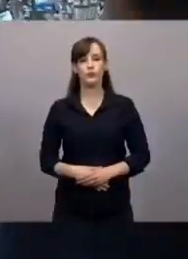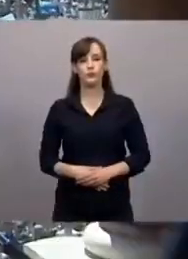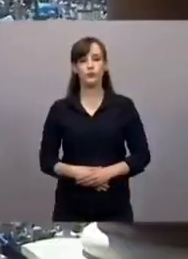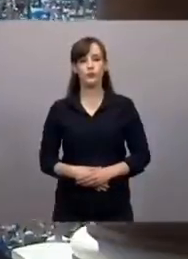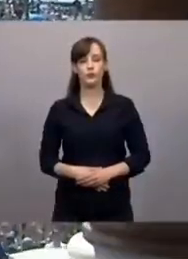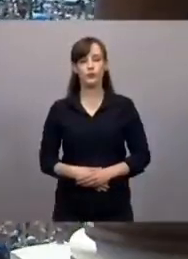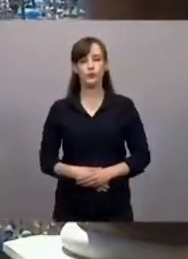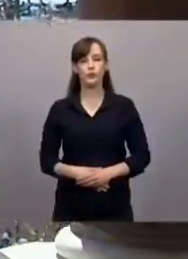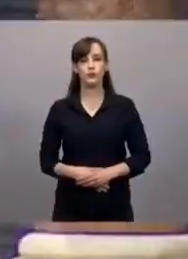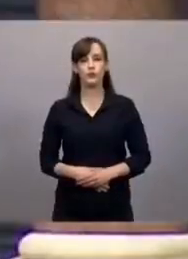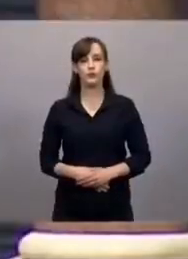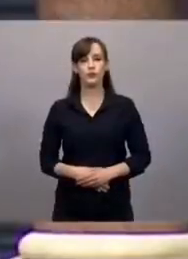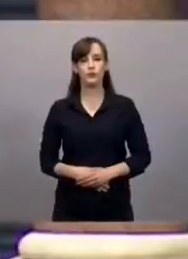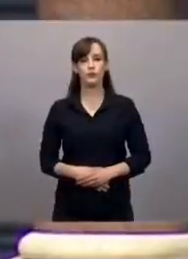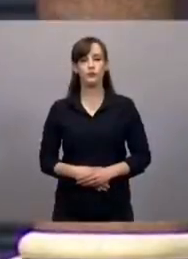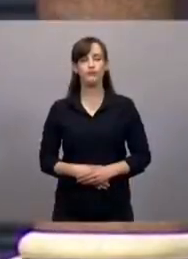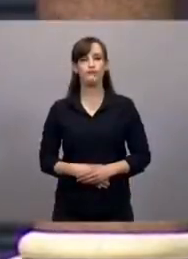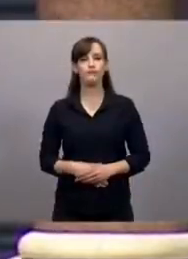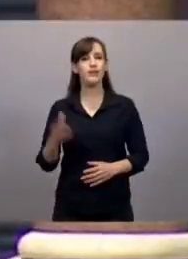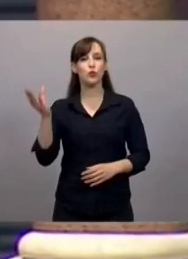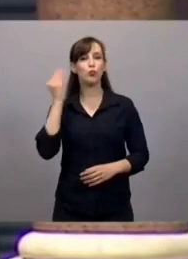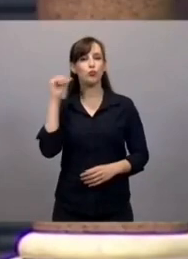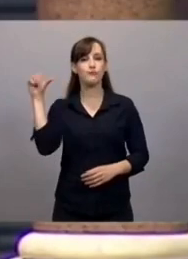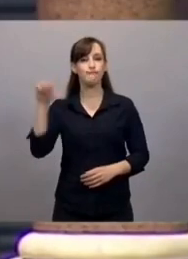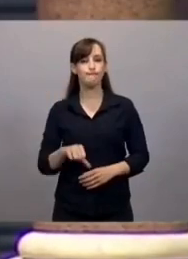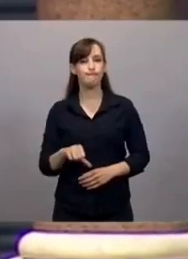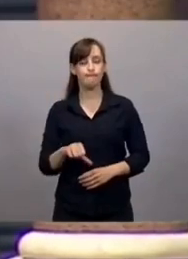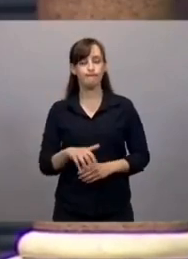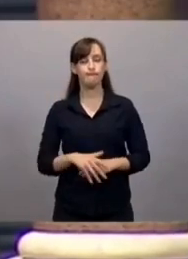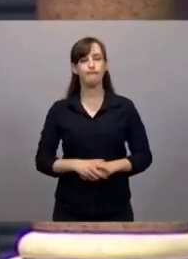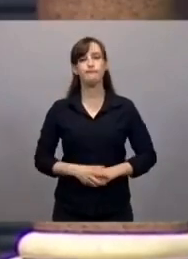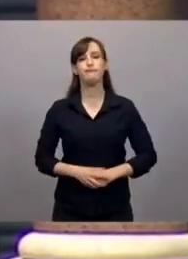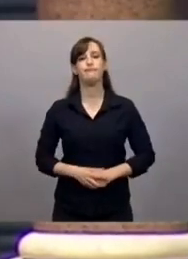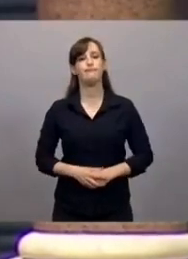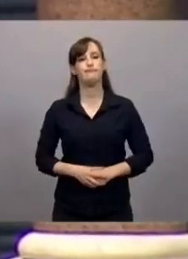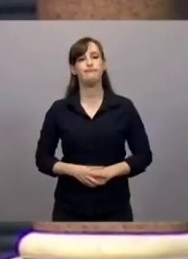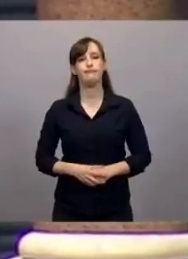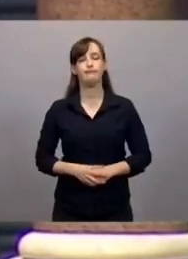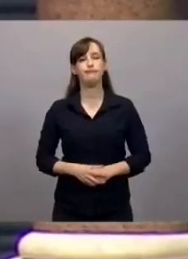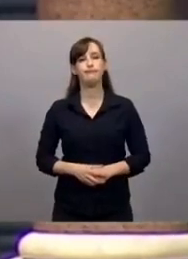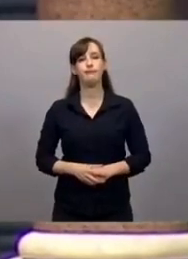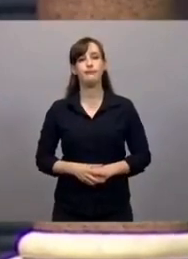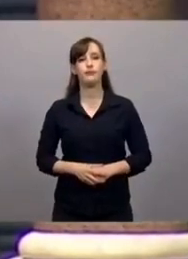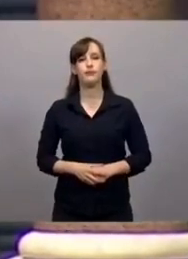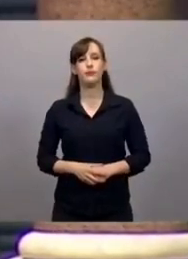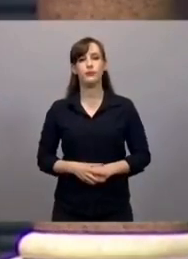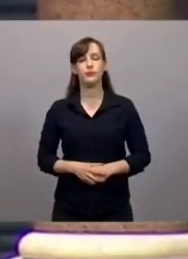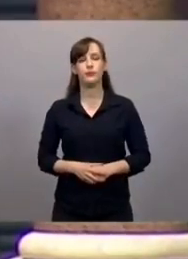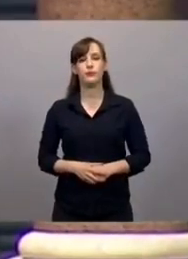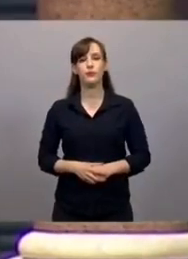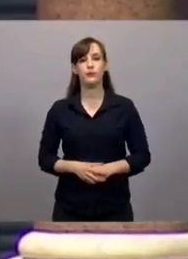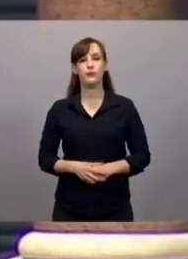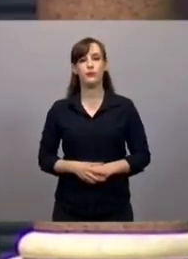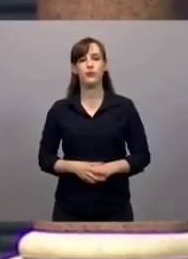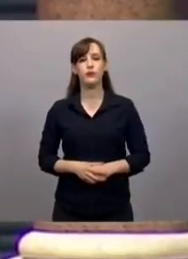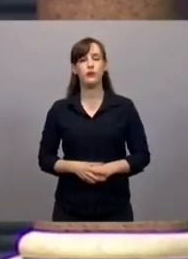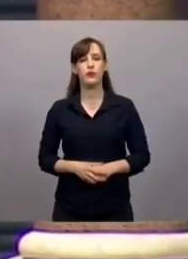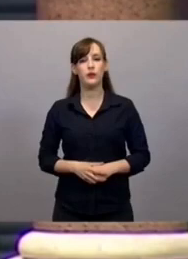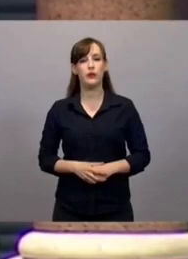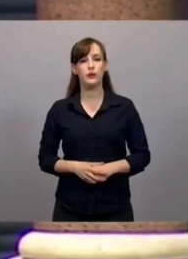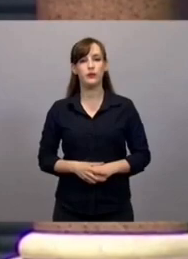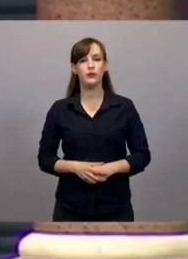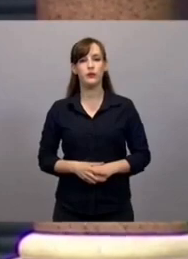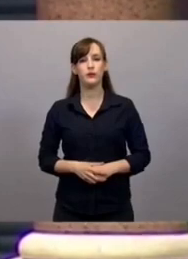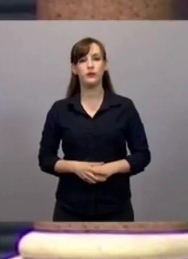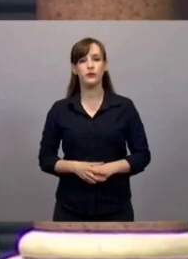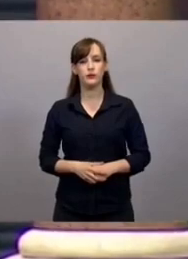inteligente fíjate como ahora dice que tiene que tener un acercamiento con sigin pin cuando en campaña recientemente dice yo